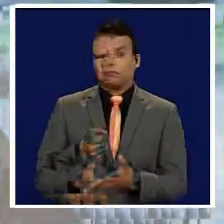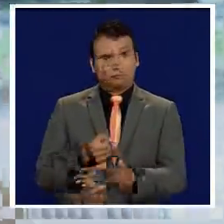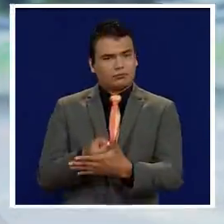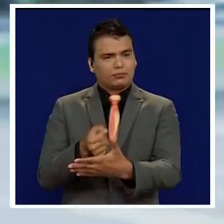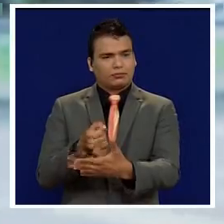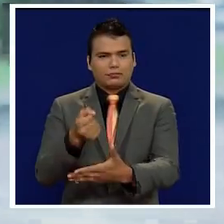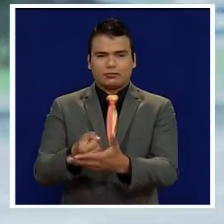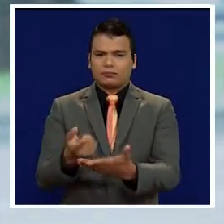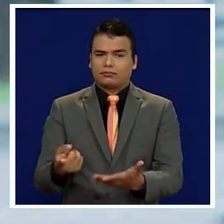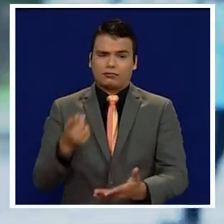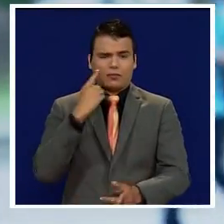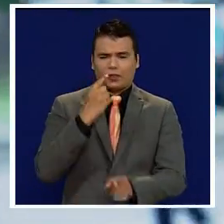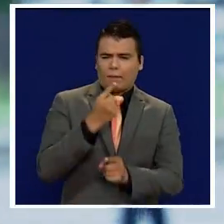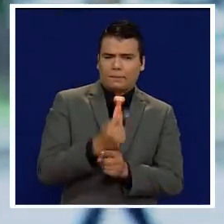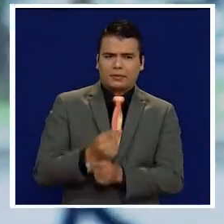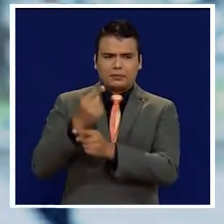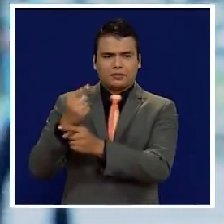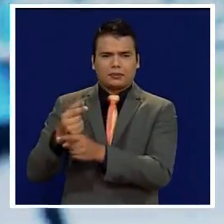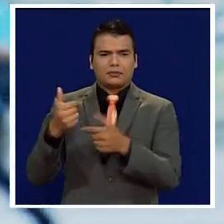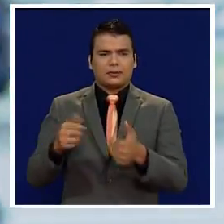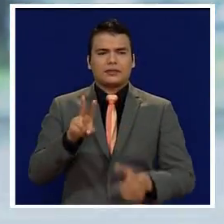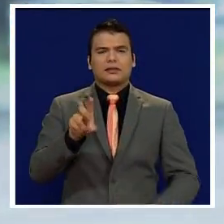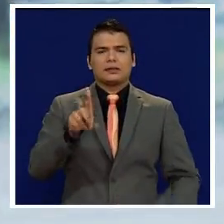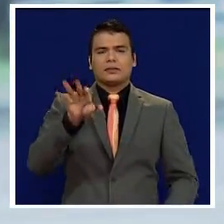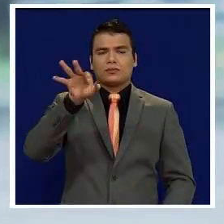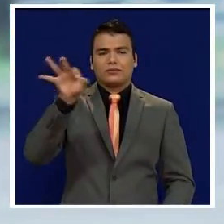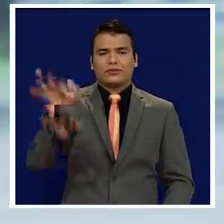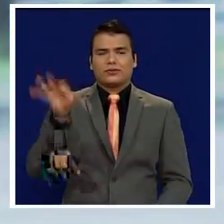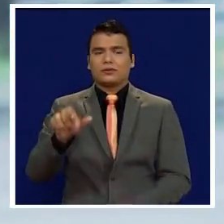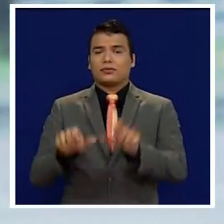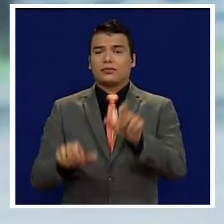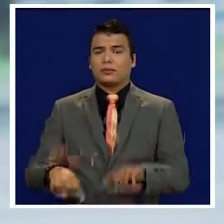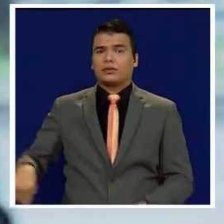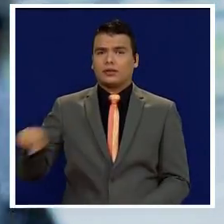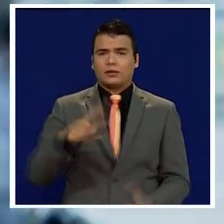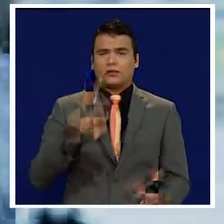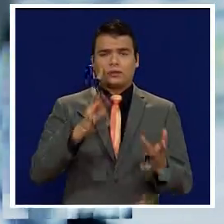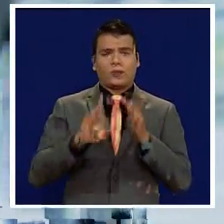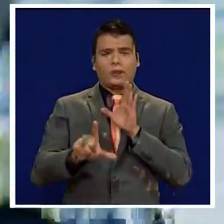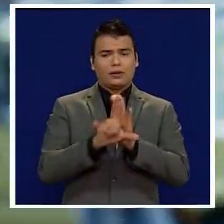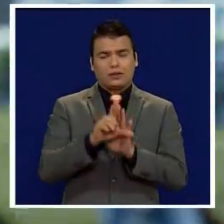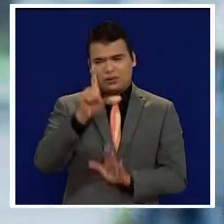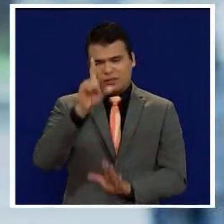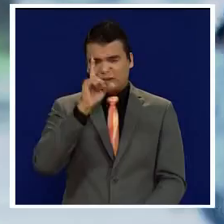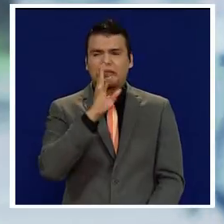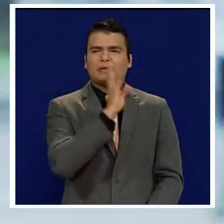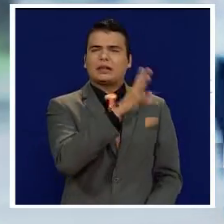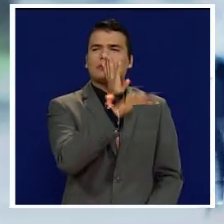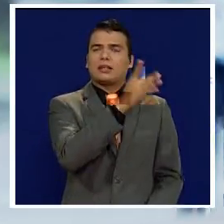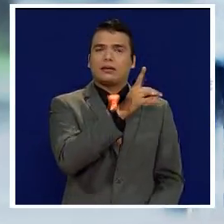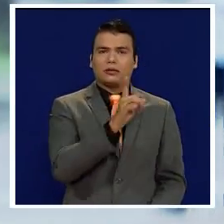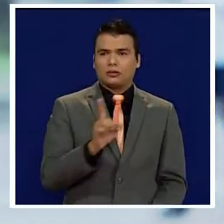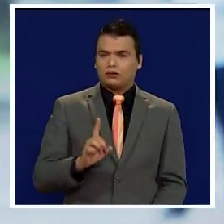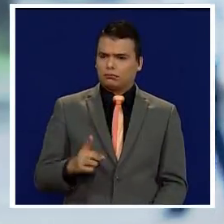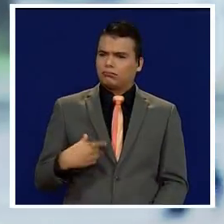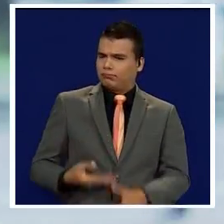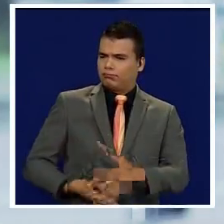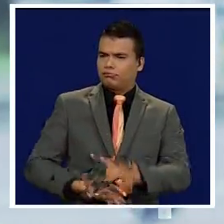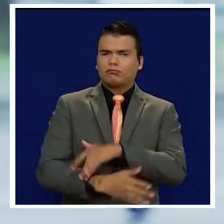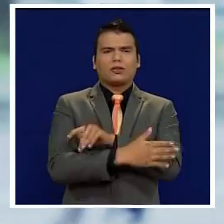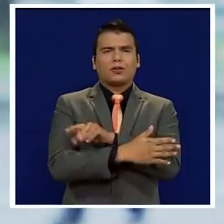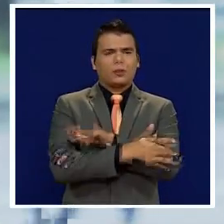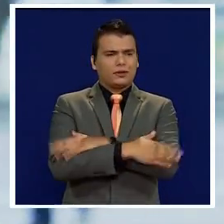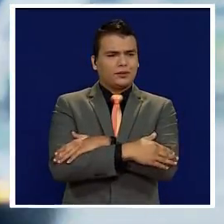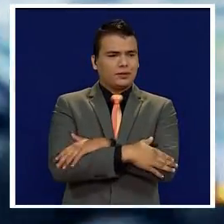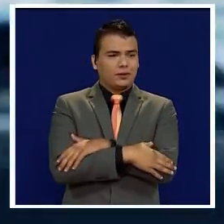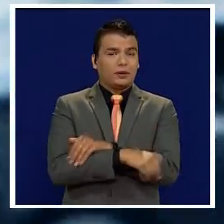tenemos muy buenos resultados, el 76% de las personas están en la legalidad, no reinciden, que es lo que más nos preocupa a los colombianos, y pues